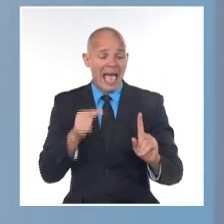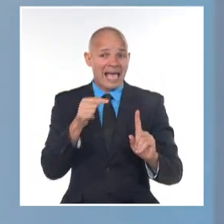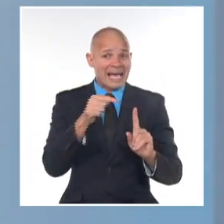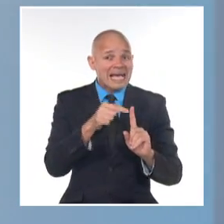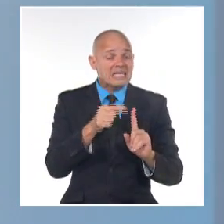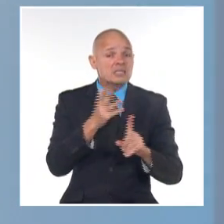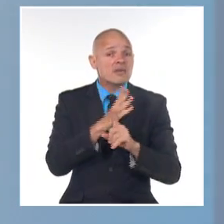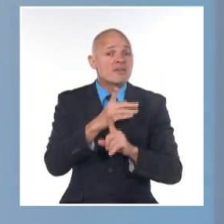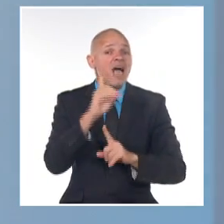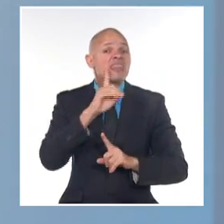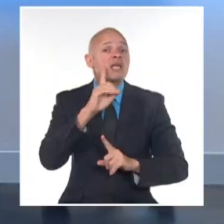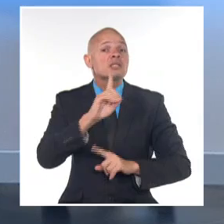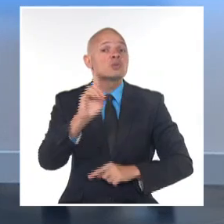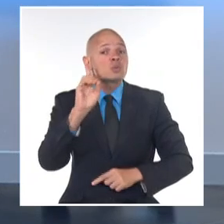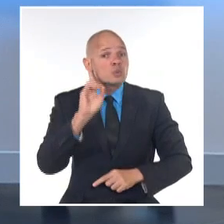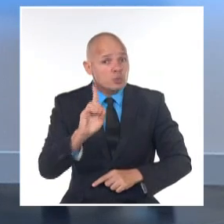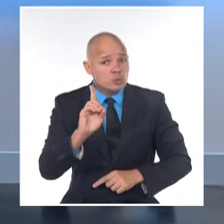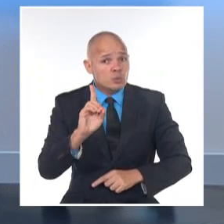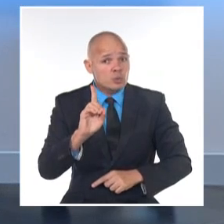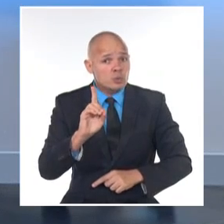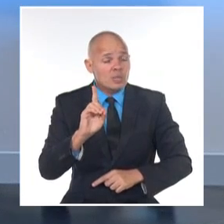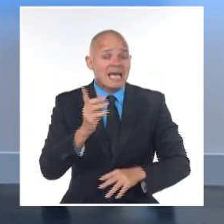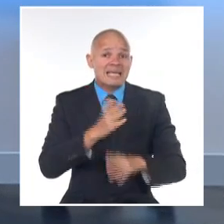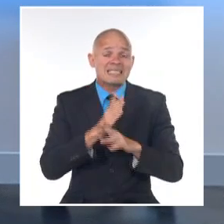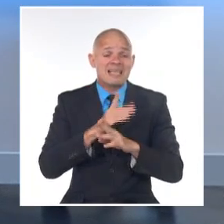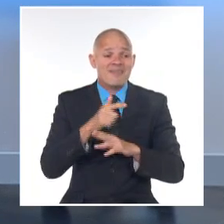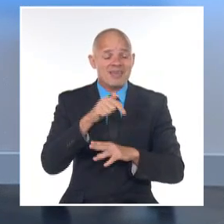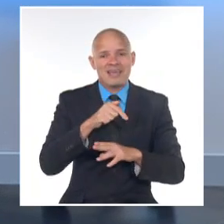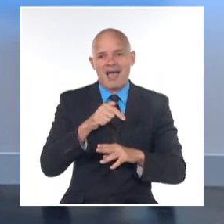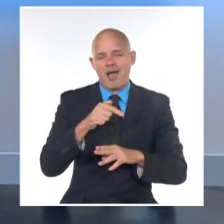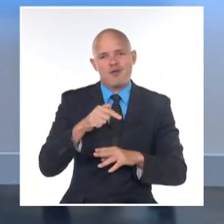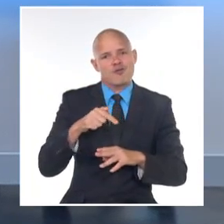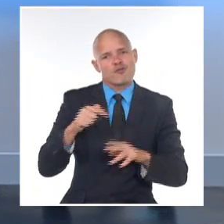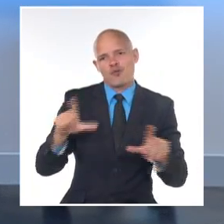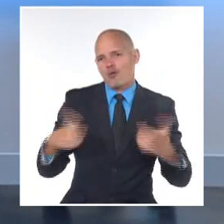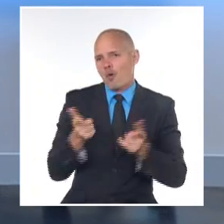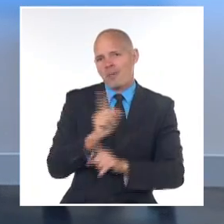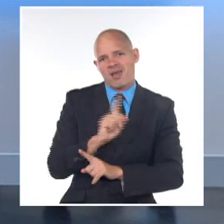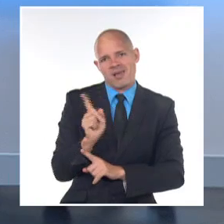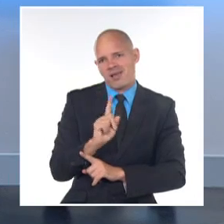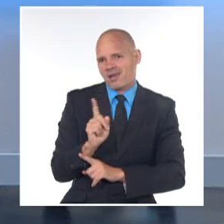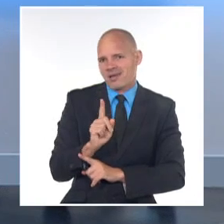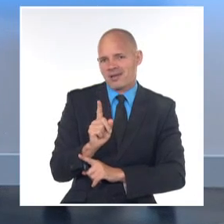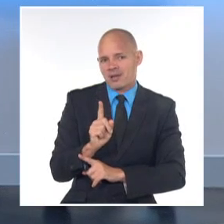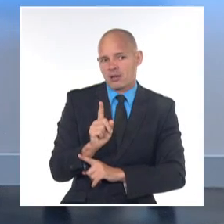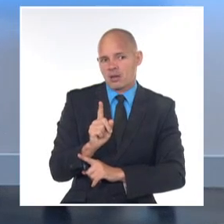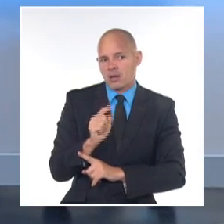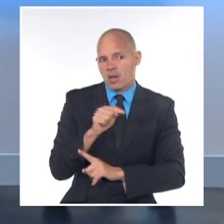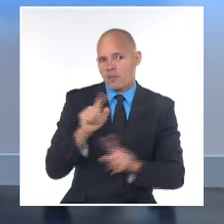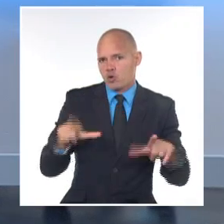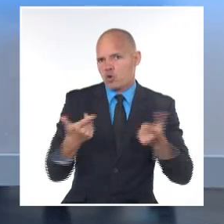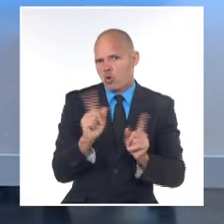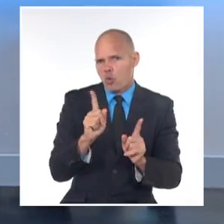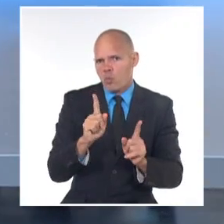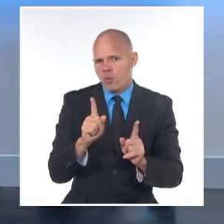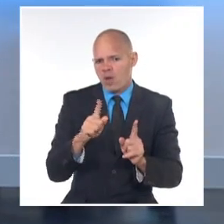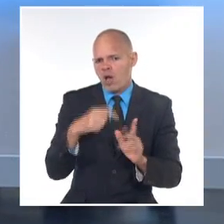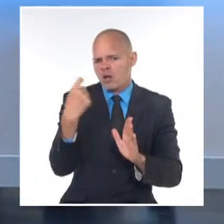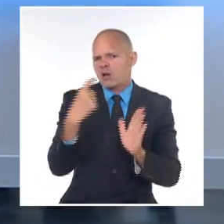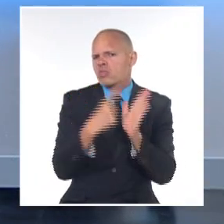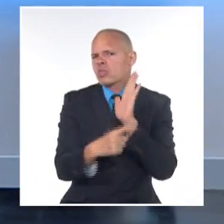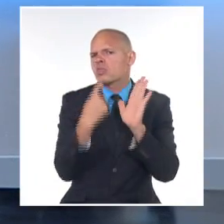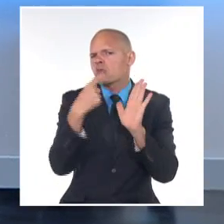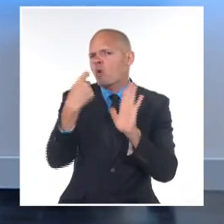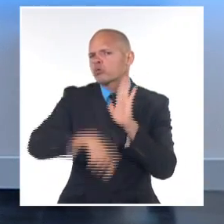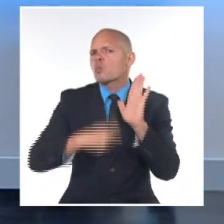delito. La desobediencia habla de sanción de privación de libertad de 6 meses a un año o multa de 100 a 300 cuotas o ambas. Sí.